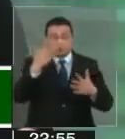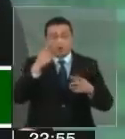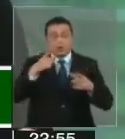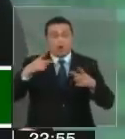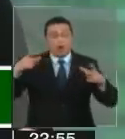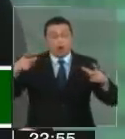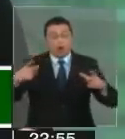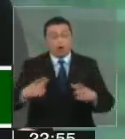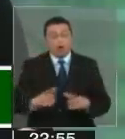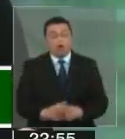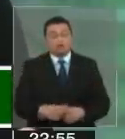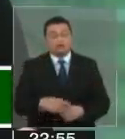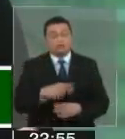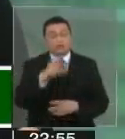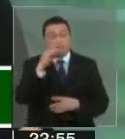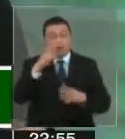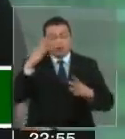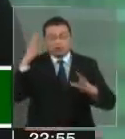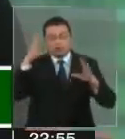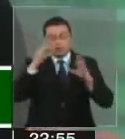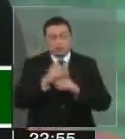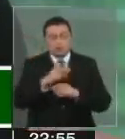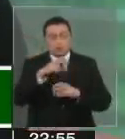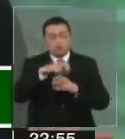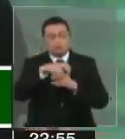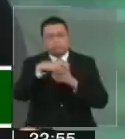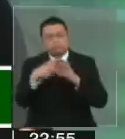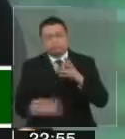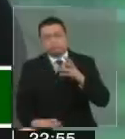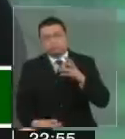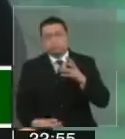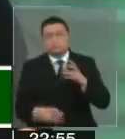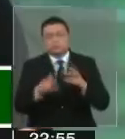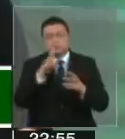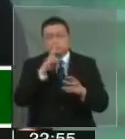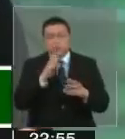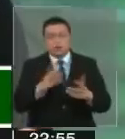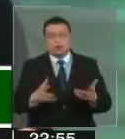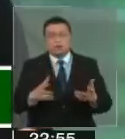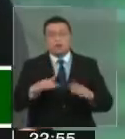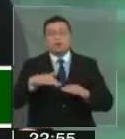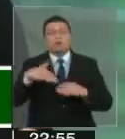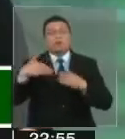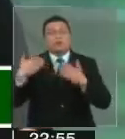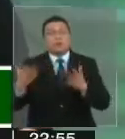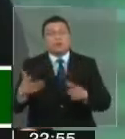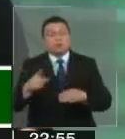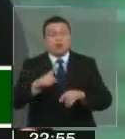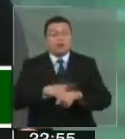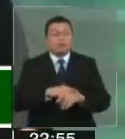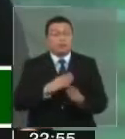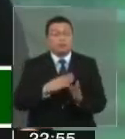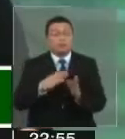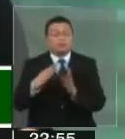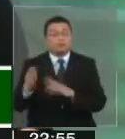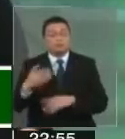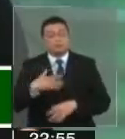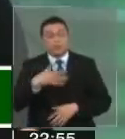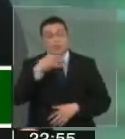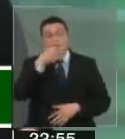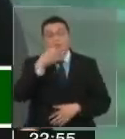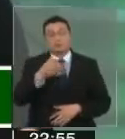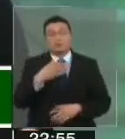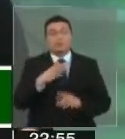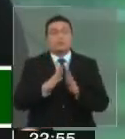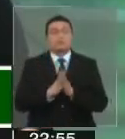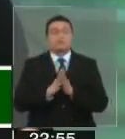hoyo, un espacio negro en el que yo caía irremediablemente. Después otra época en la cual yo decía, por